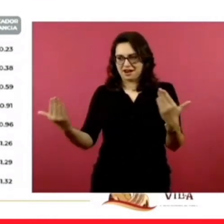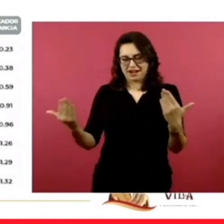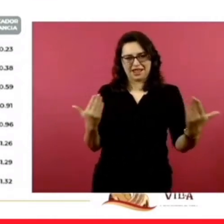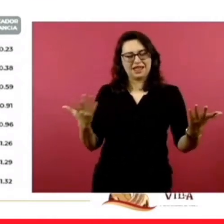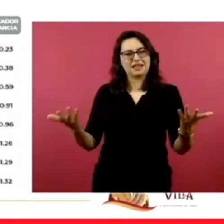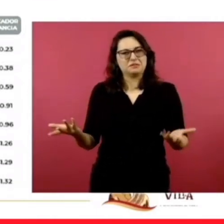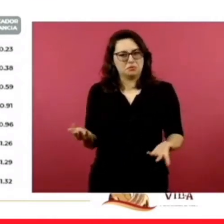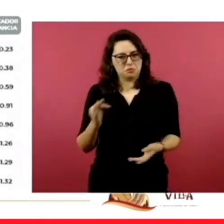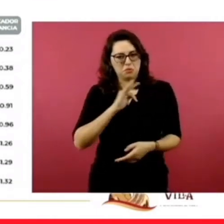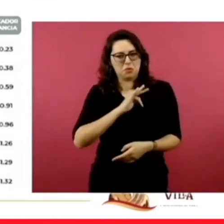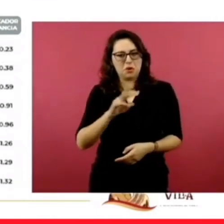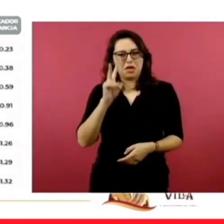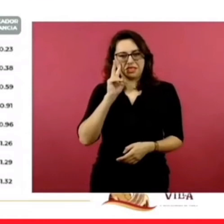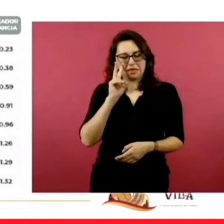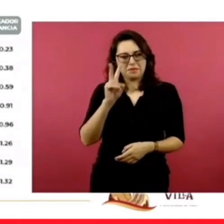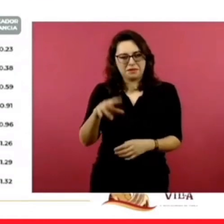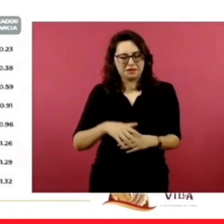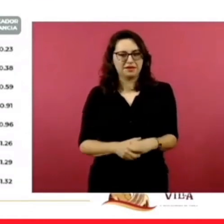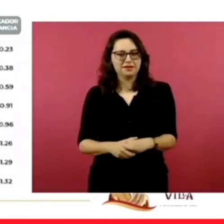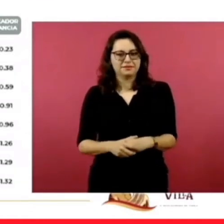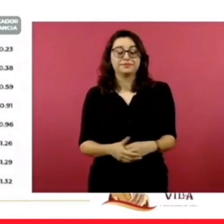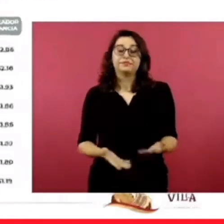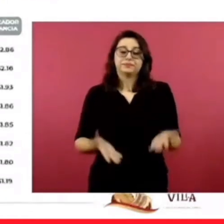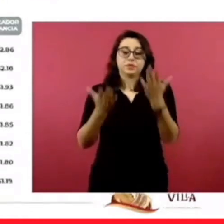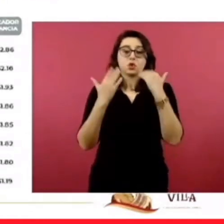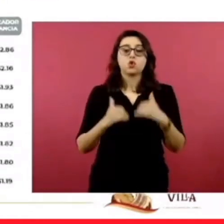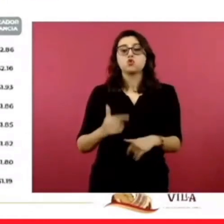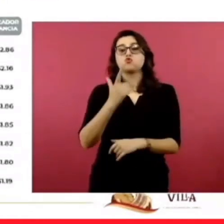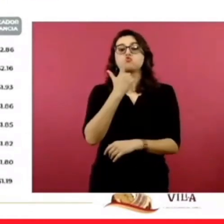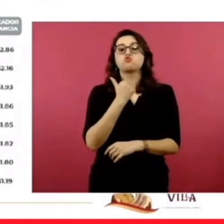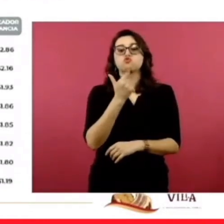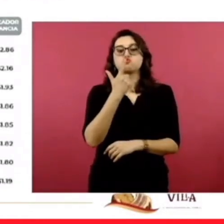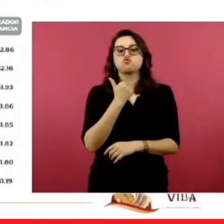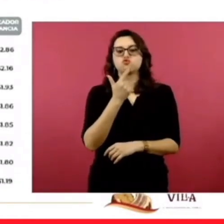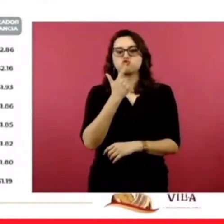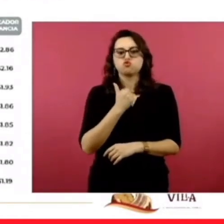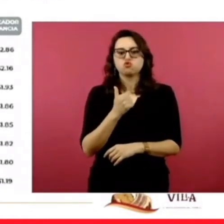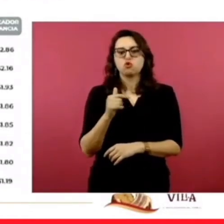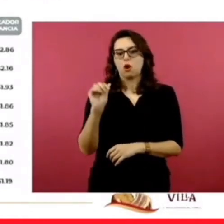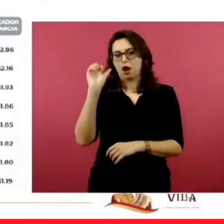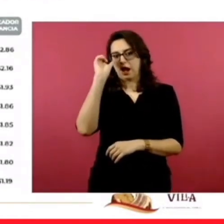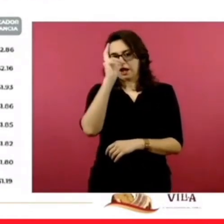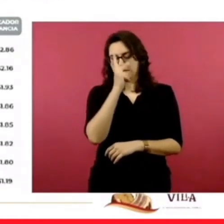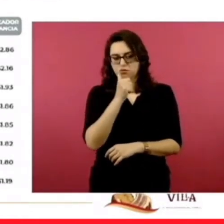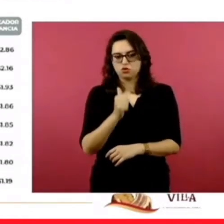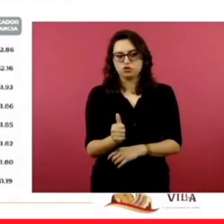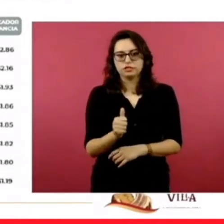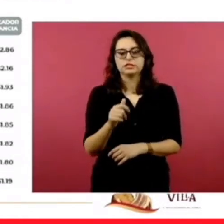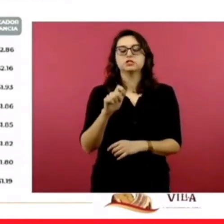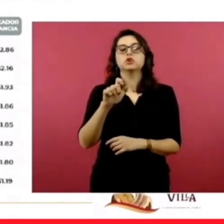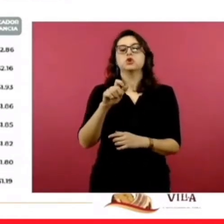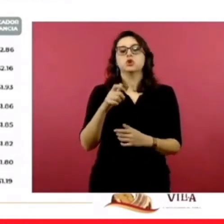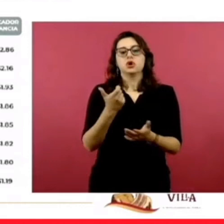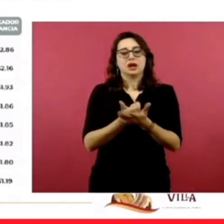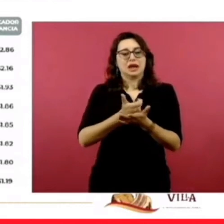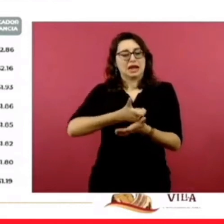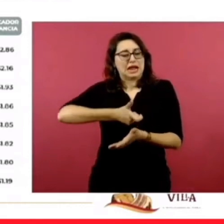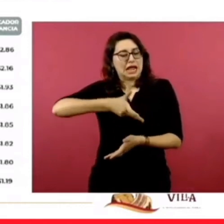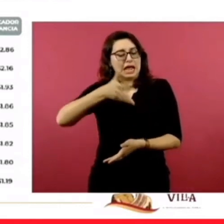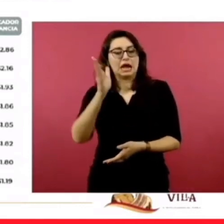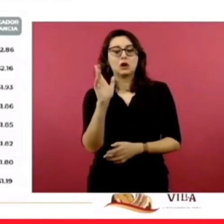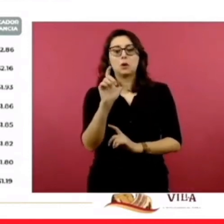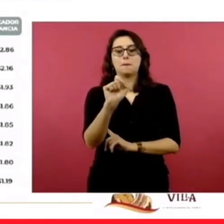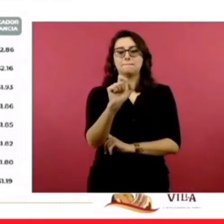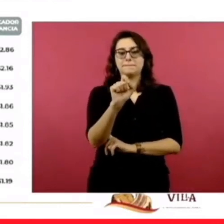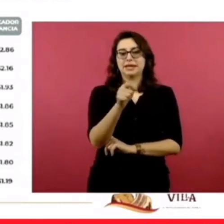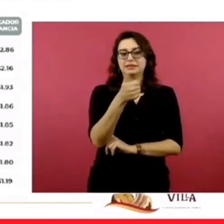más alto, con el margen más alto para la gasolina premium en Hermosillo, Sonora, 26 pesos con 97 centavos, un margen